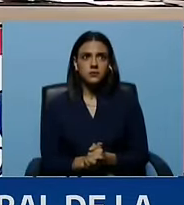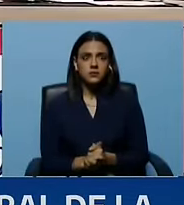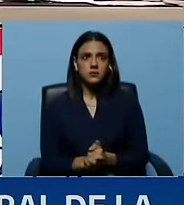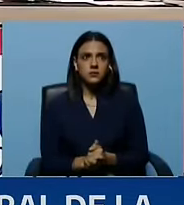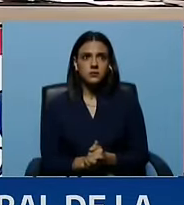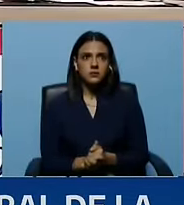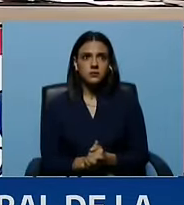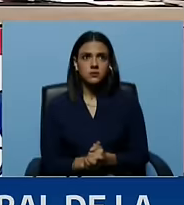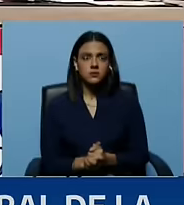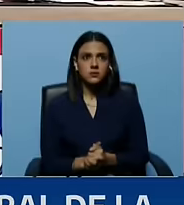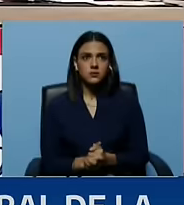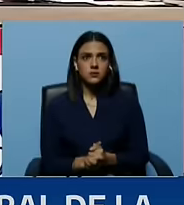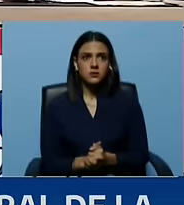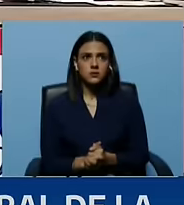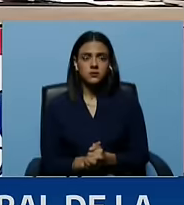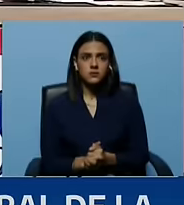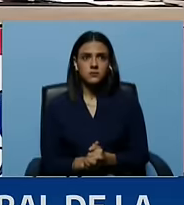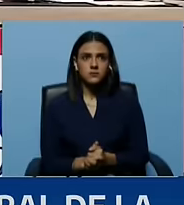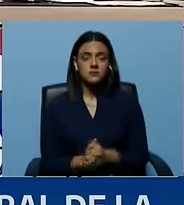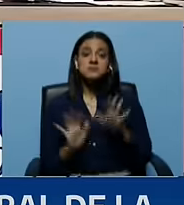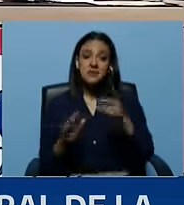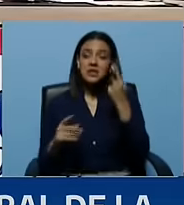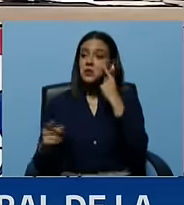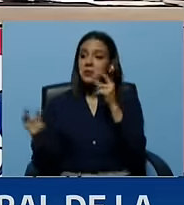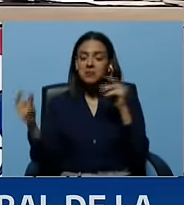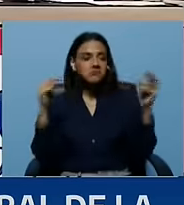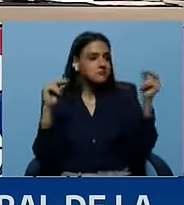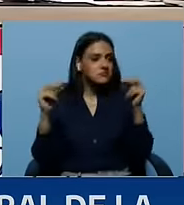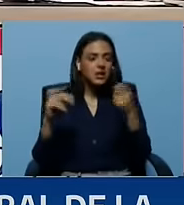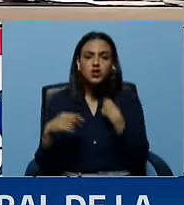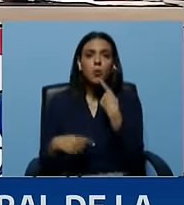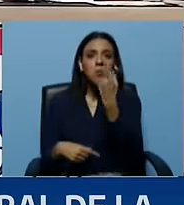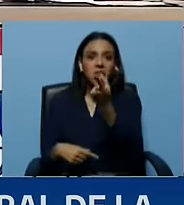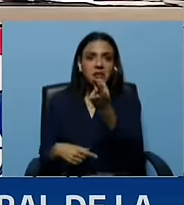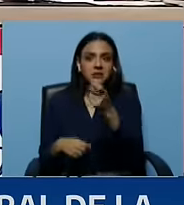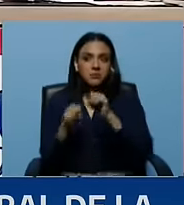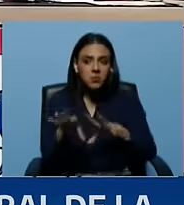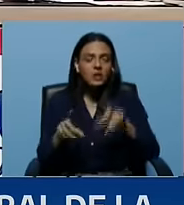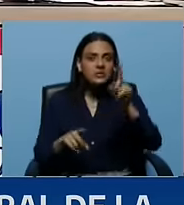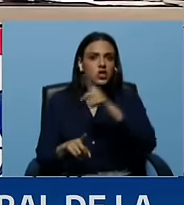¿Lo digo? Ya va, primero la reflexión, la doctrina.